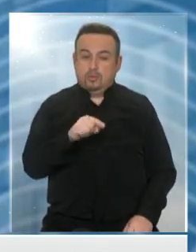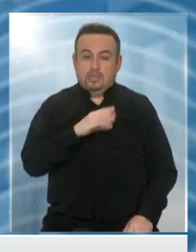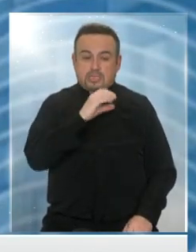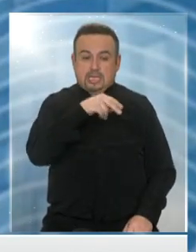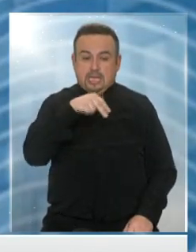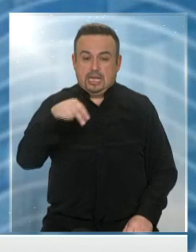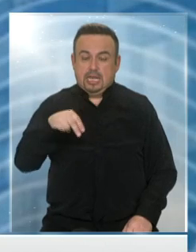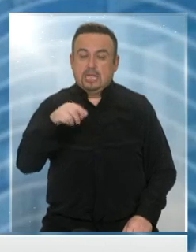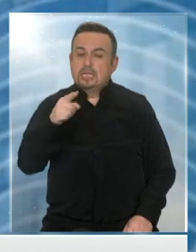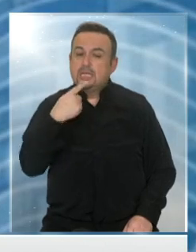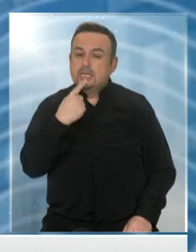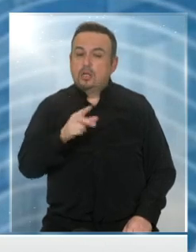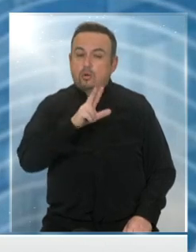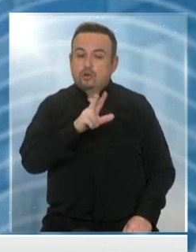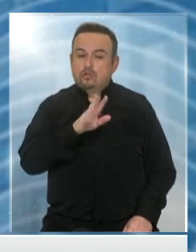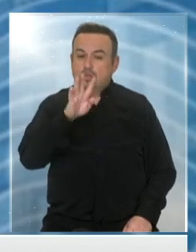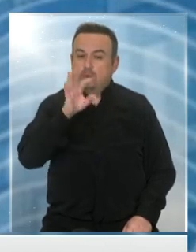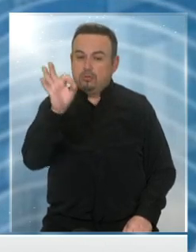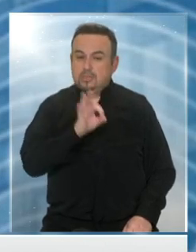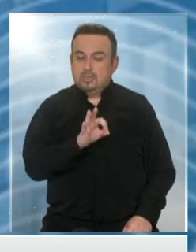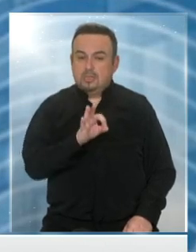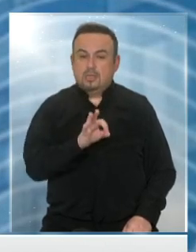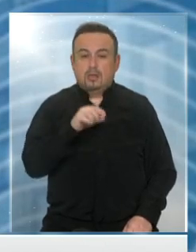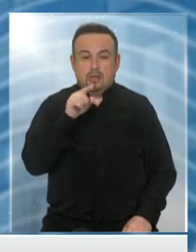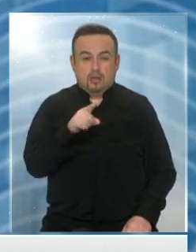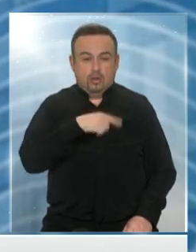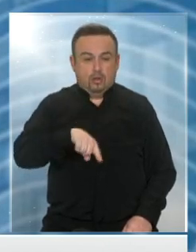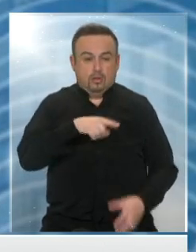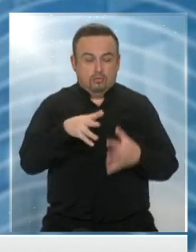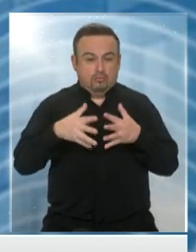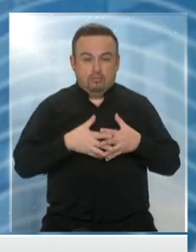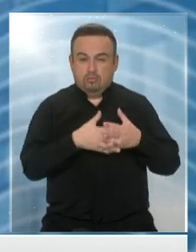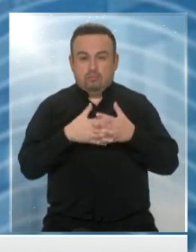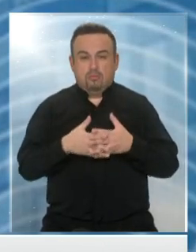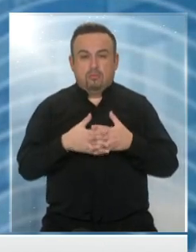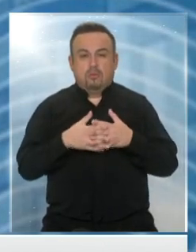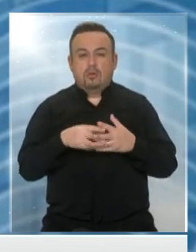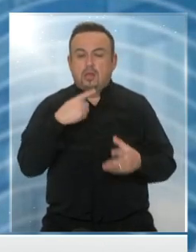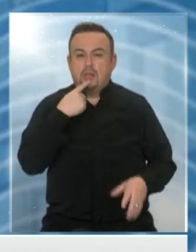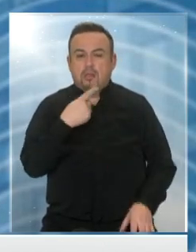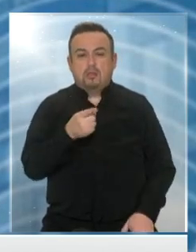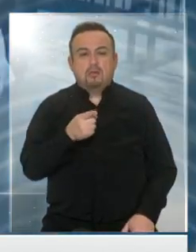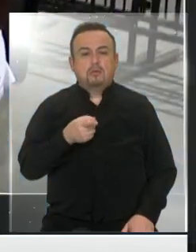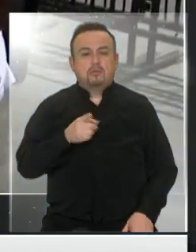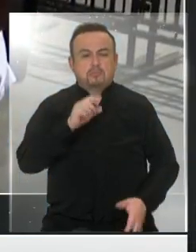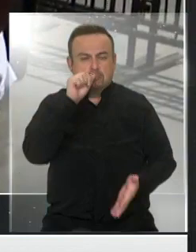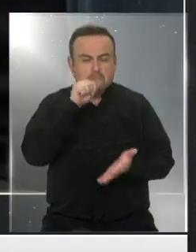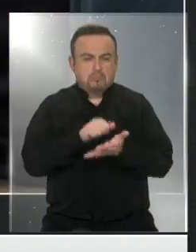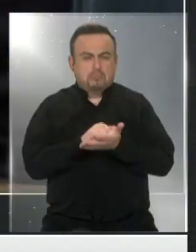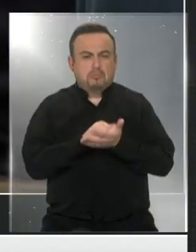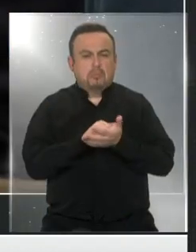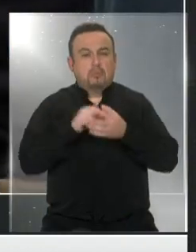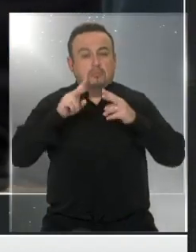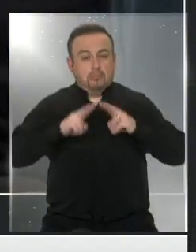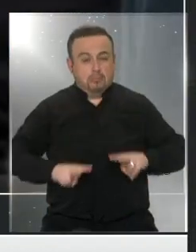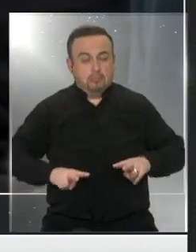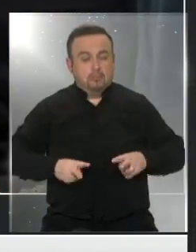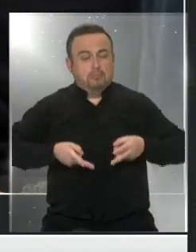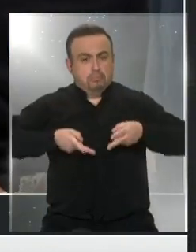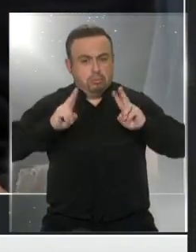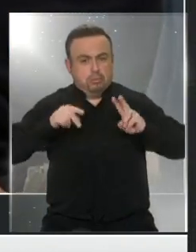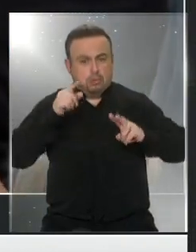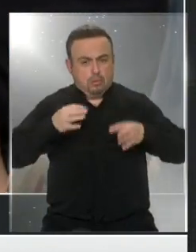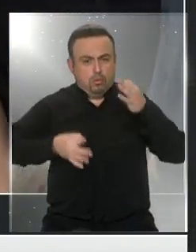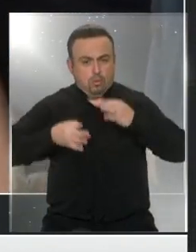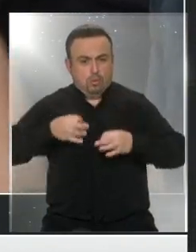CNN revela que 84% de los estadounidenses justifica las protestas pacíficas por